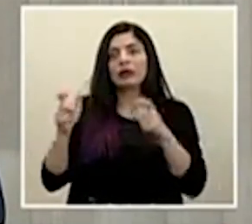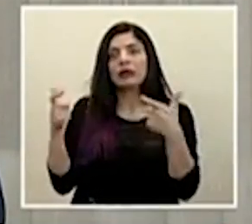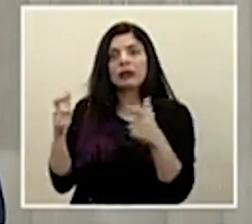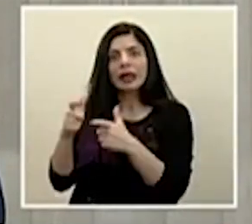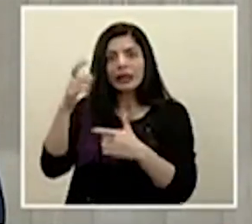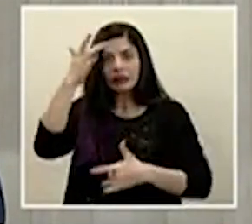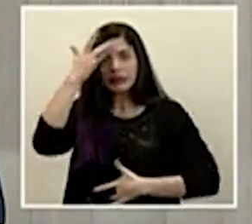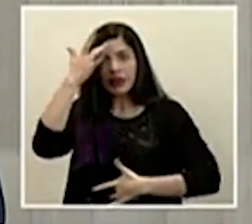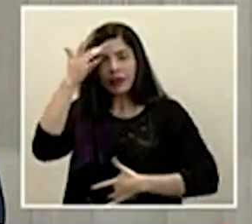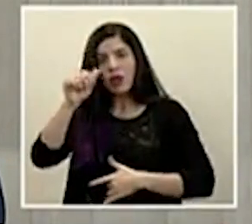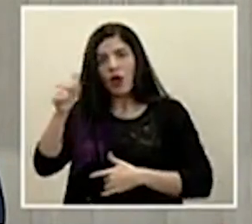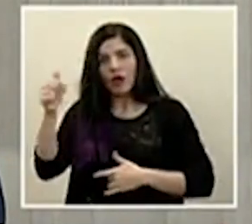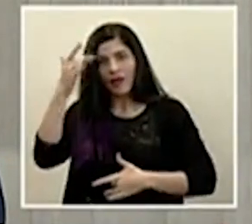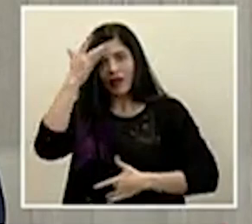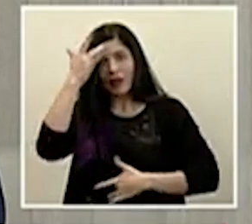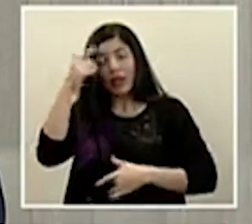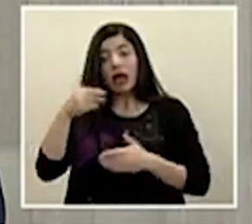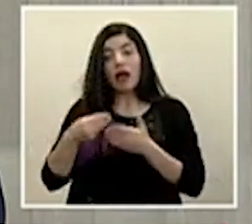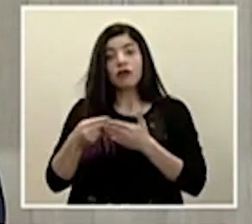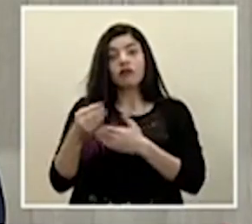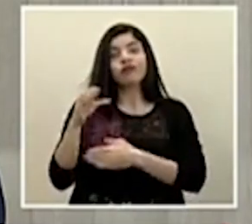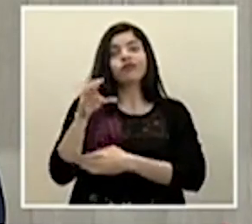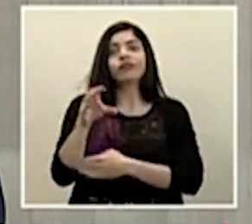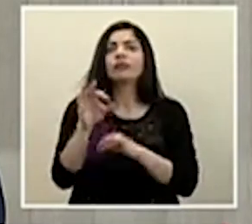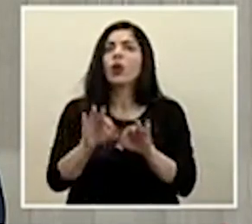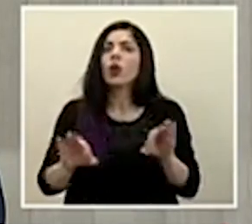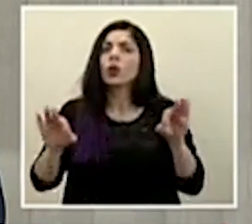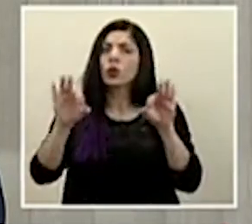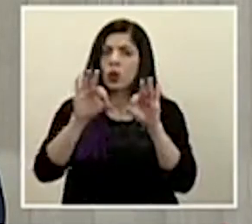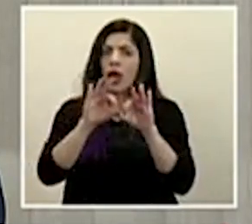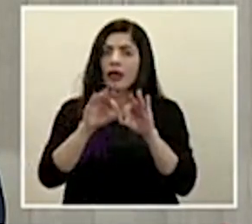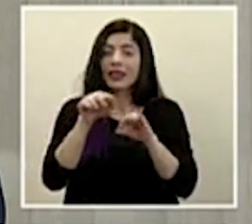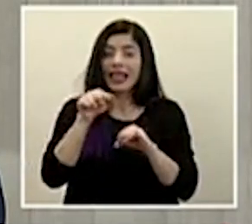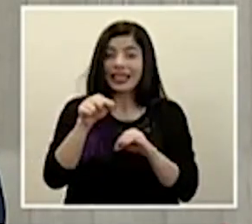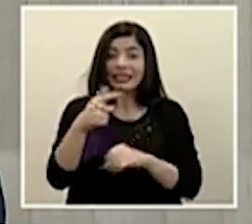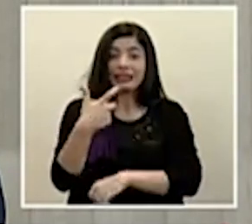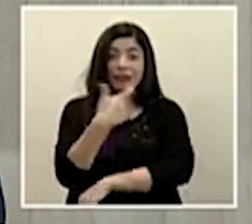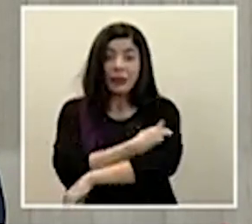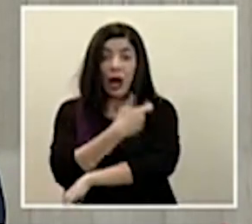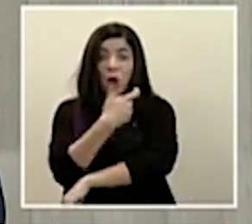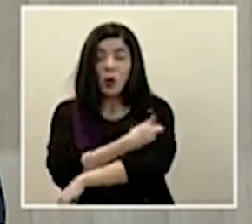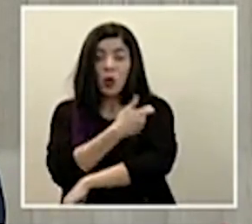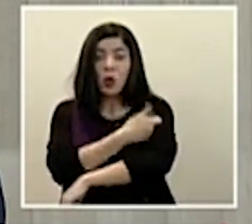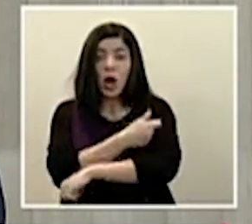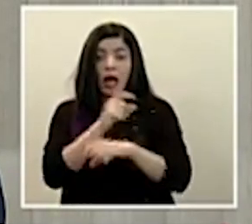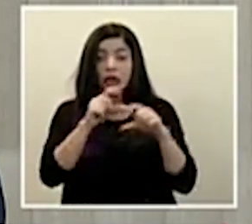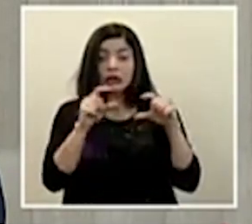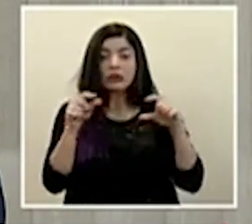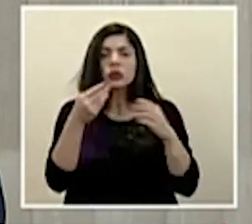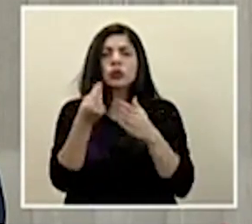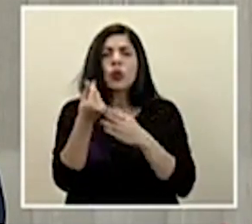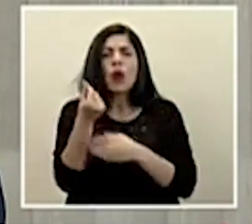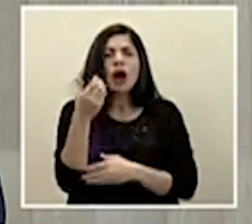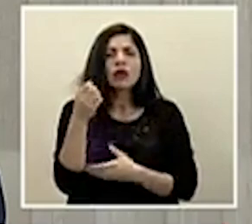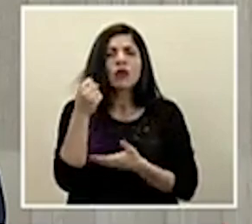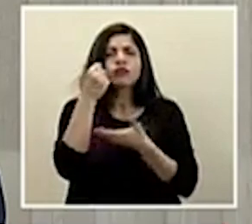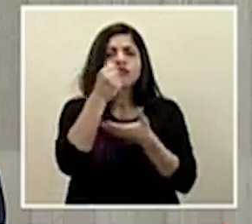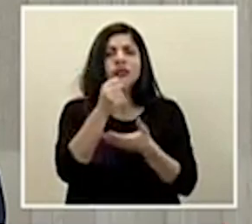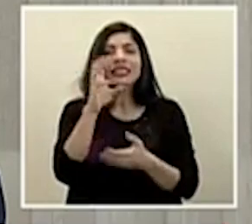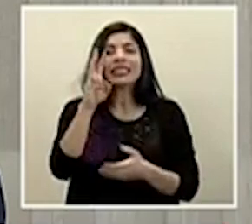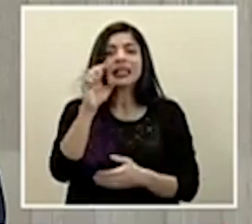una inversión importante en estas dosis de vacunas. Se están invirtiendo